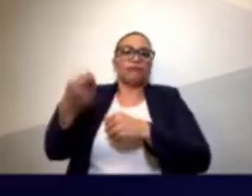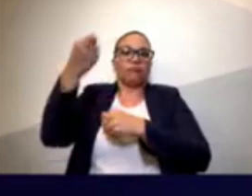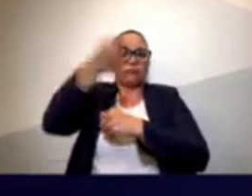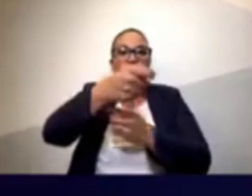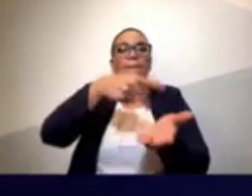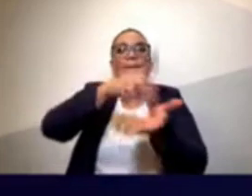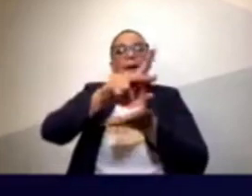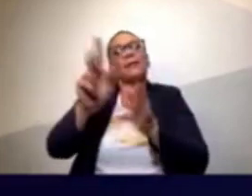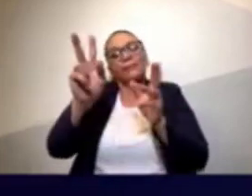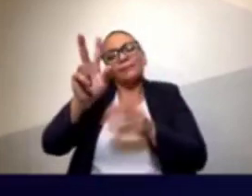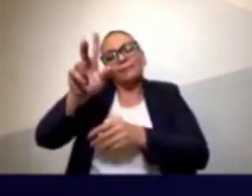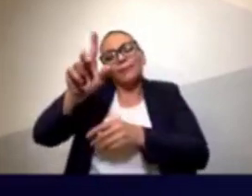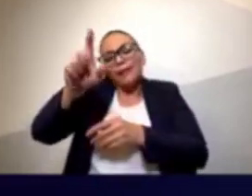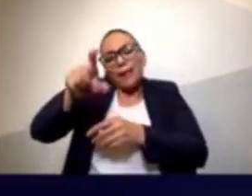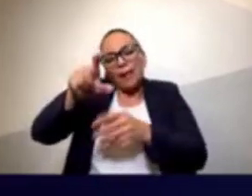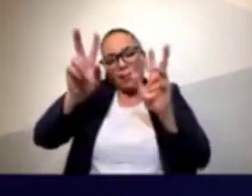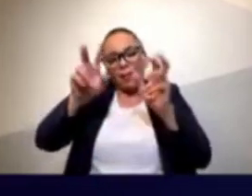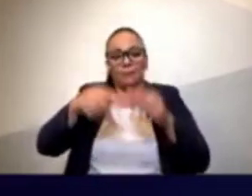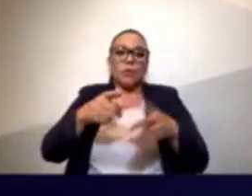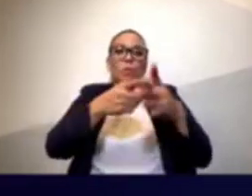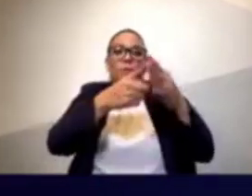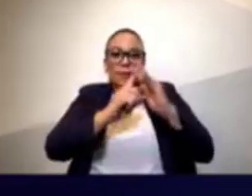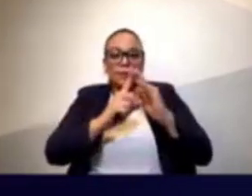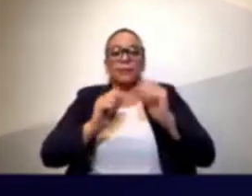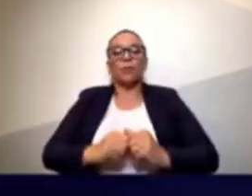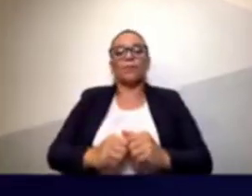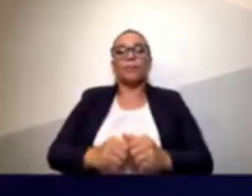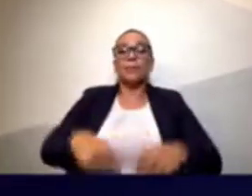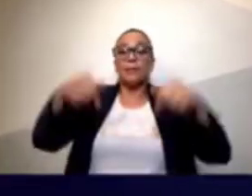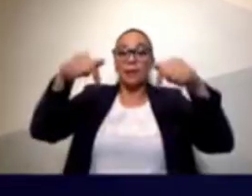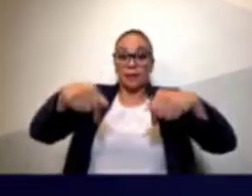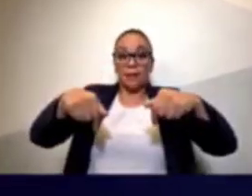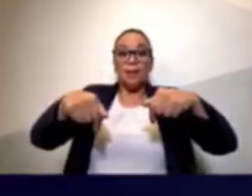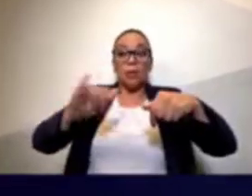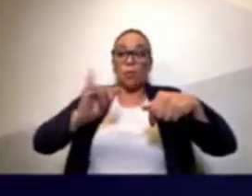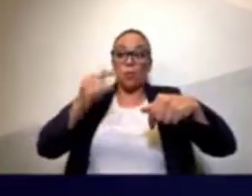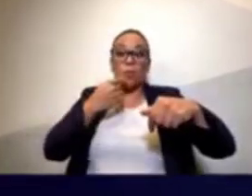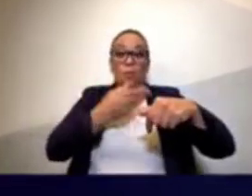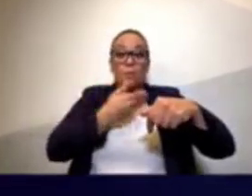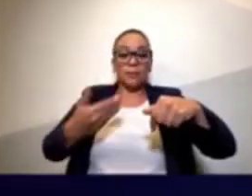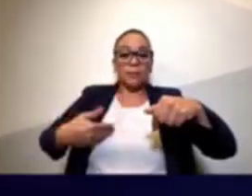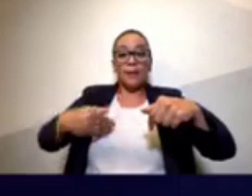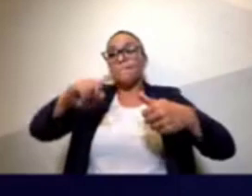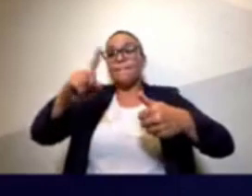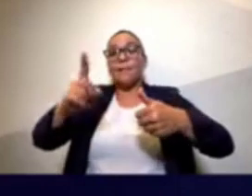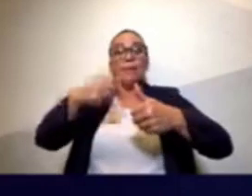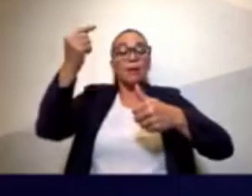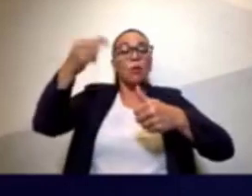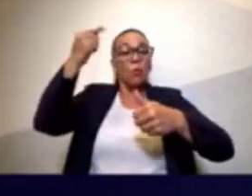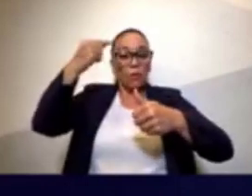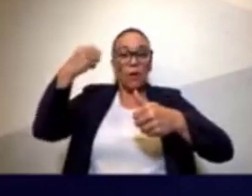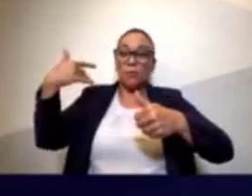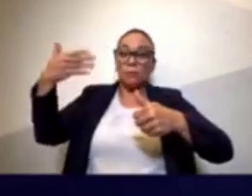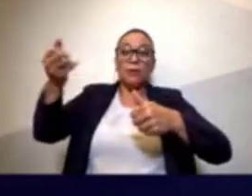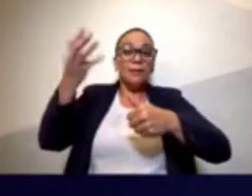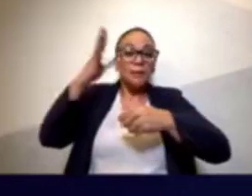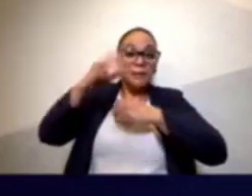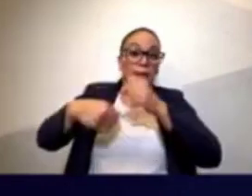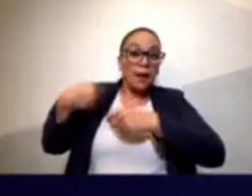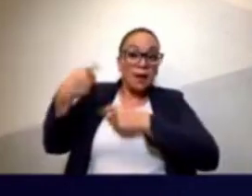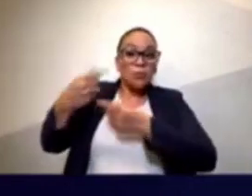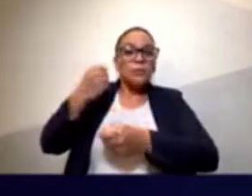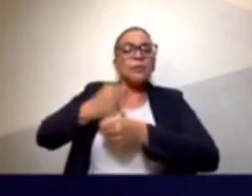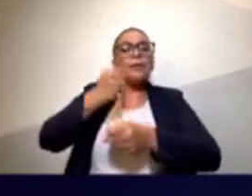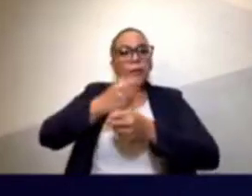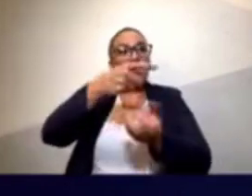presidente, este es el primer gobierno en los últimos 15 años que está trabajando